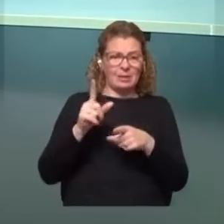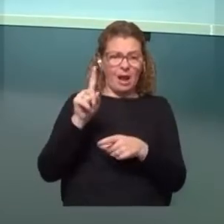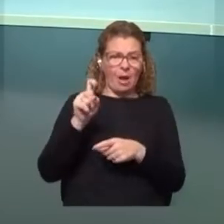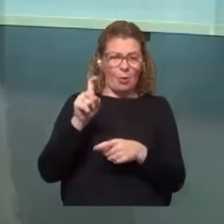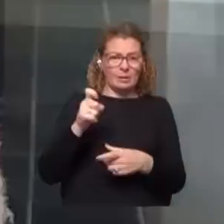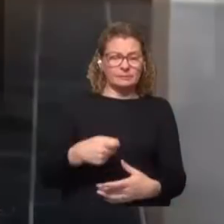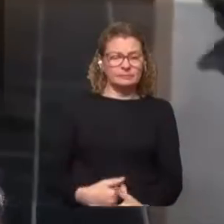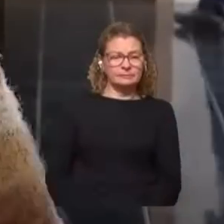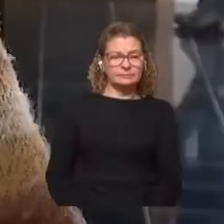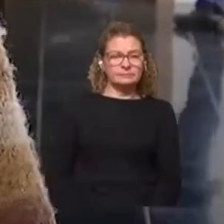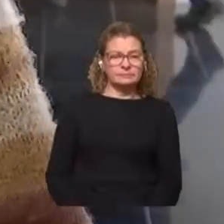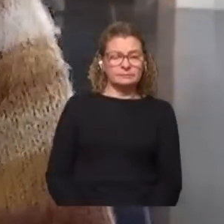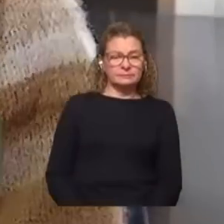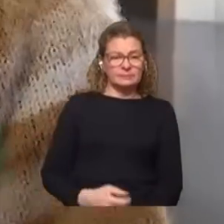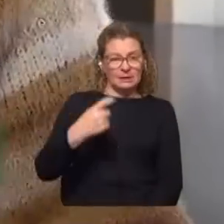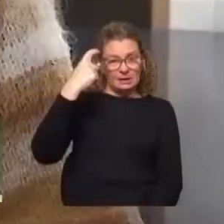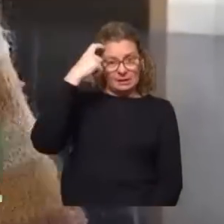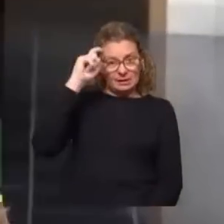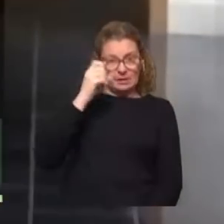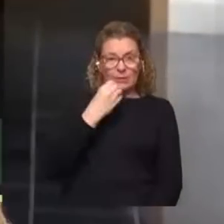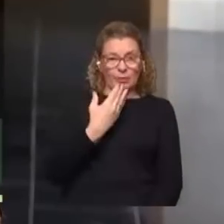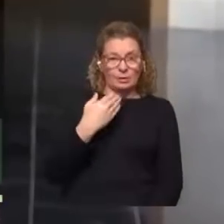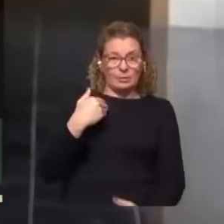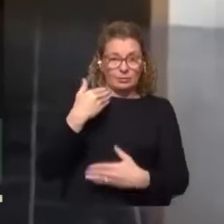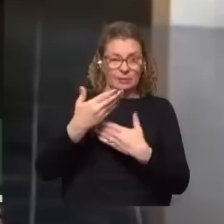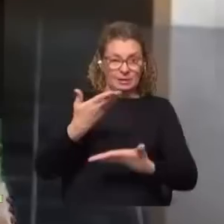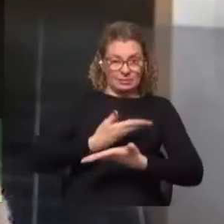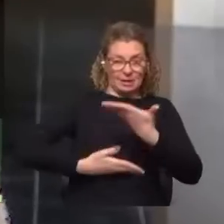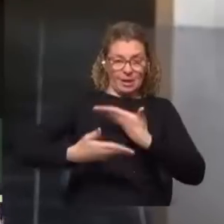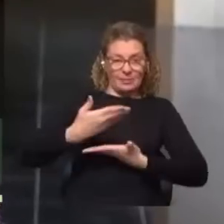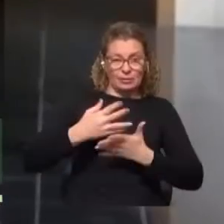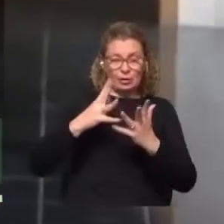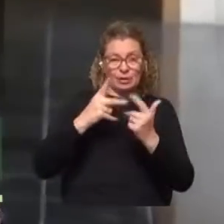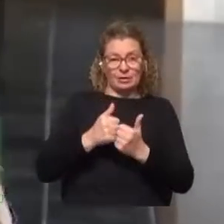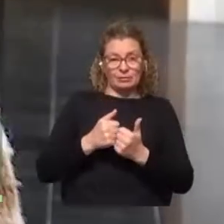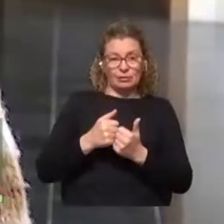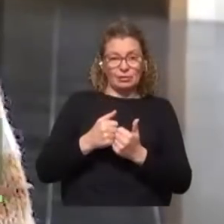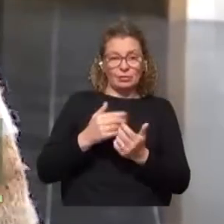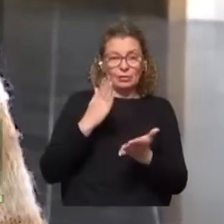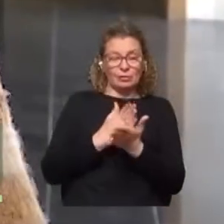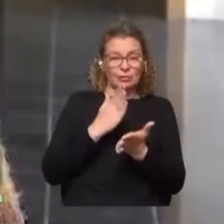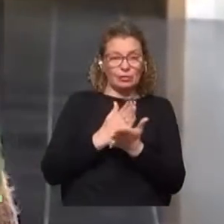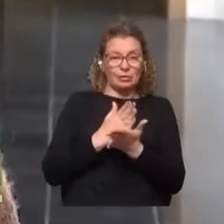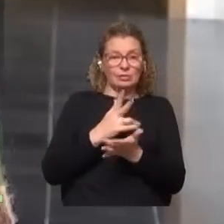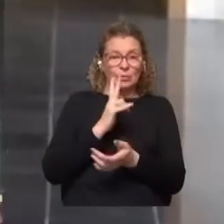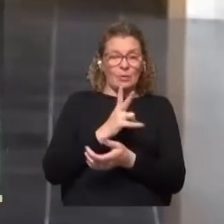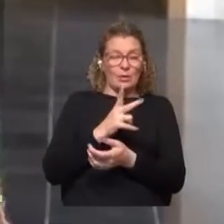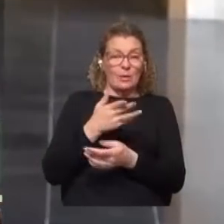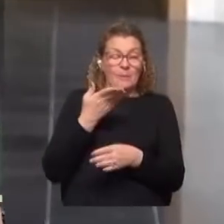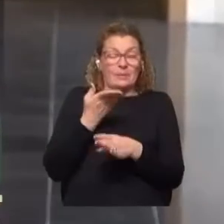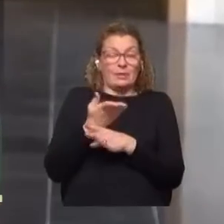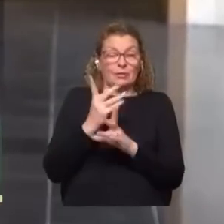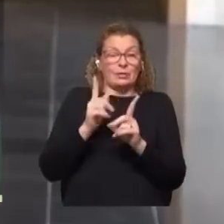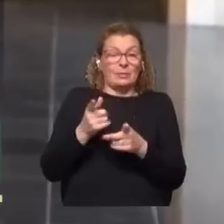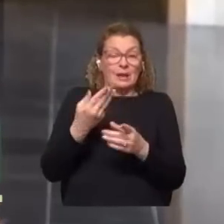agua La idea es este bueno poder seguir intercambiando desde las organizaciones con la institución de derechos humanos y reclamando digamos en